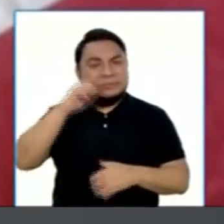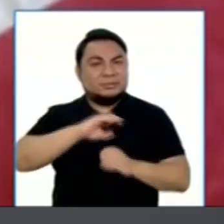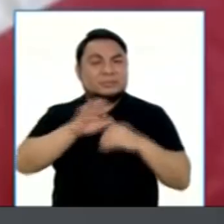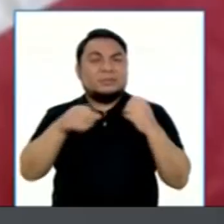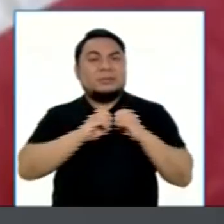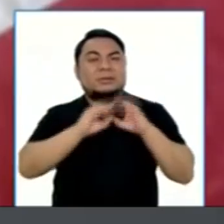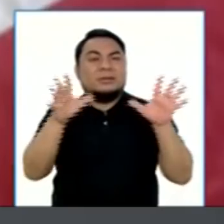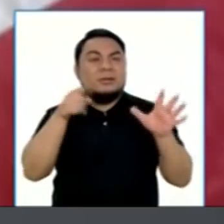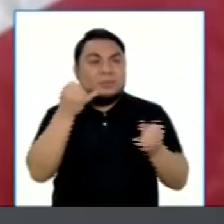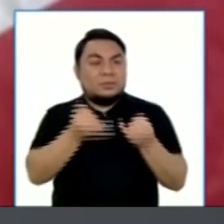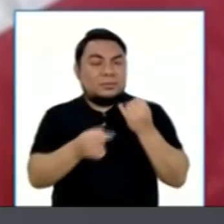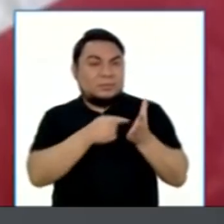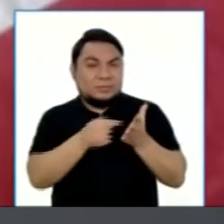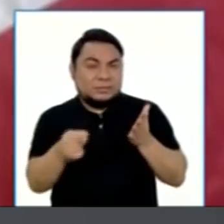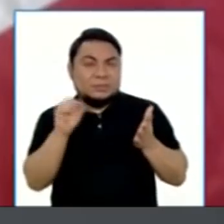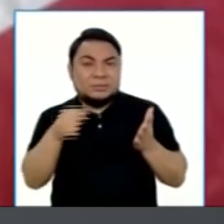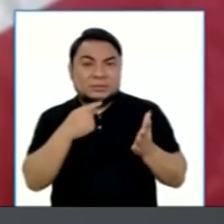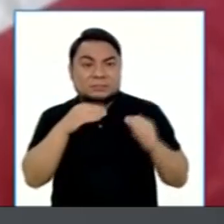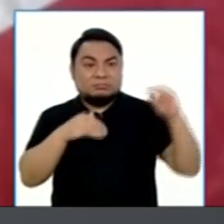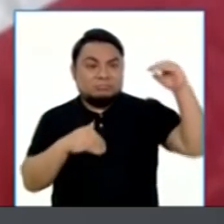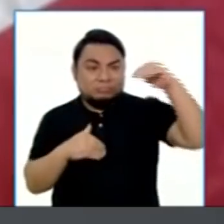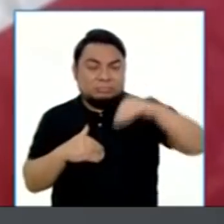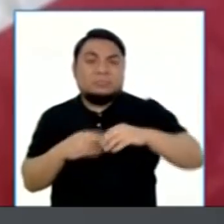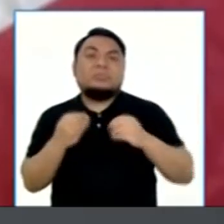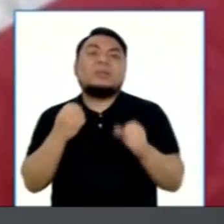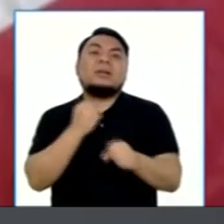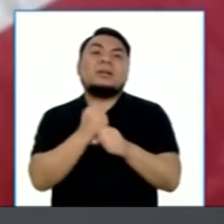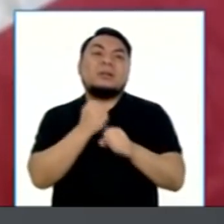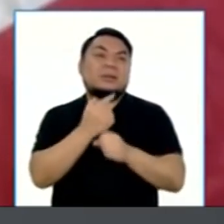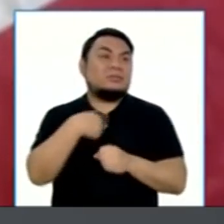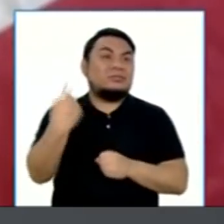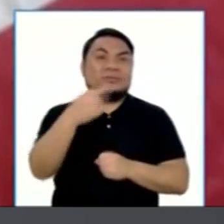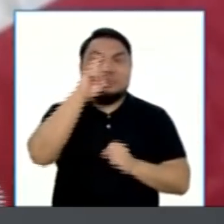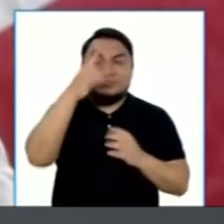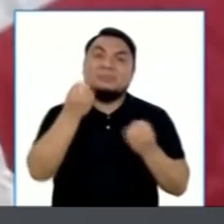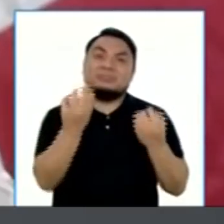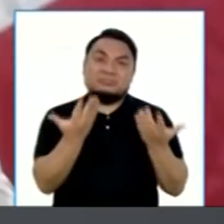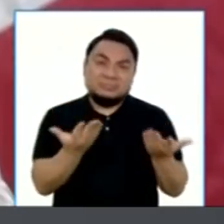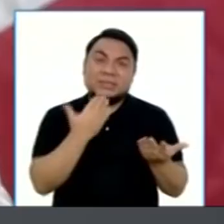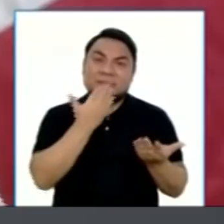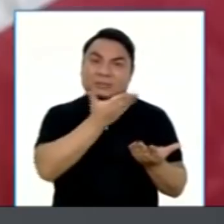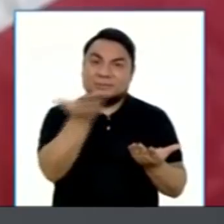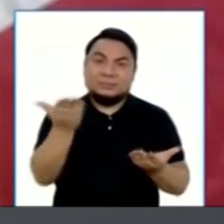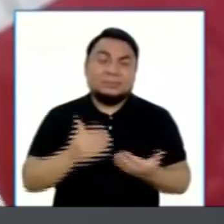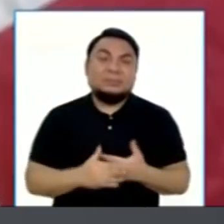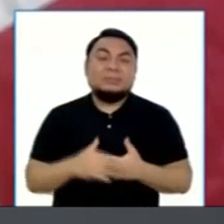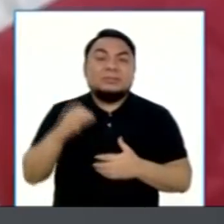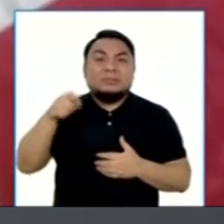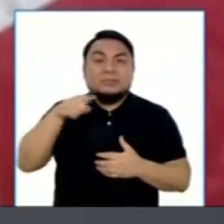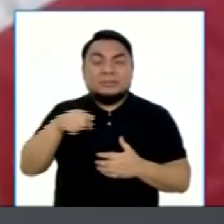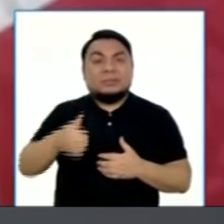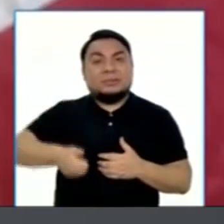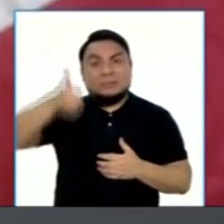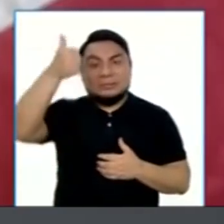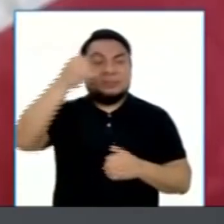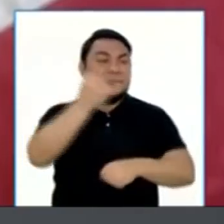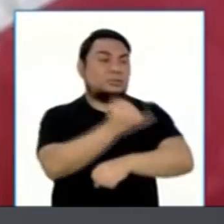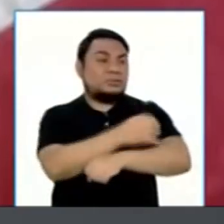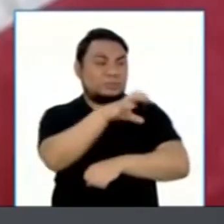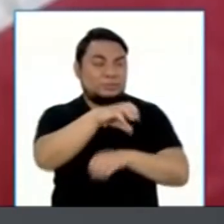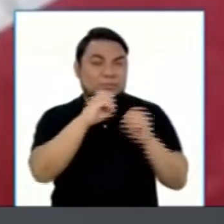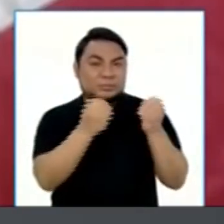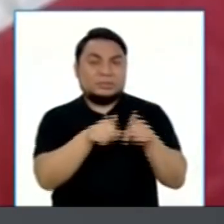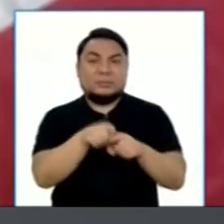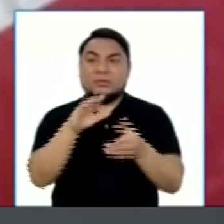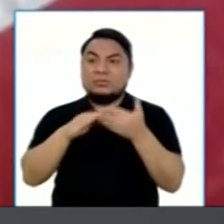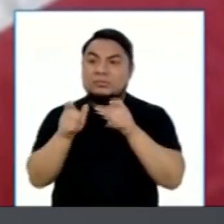de las últimas semanas es gracias al trabajo de todos los peruanos, las autoridades, las instituciones, pero también